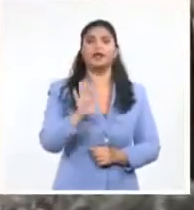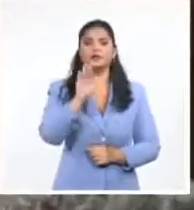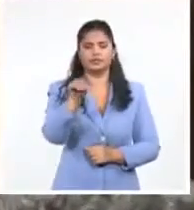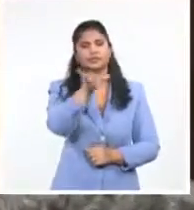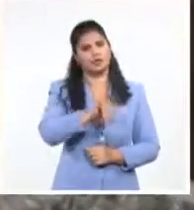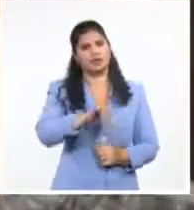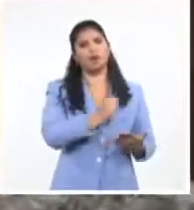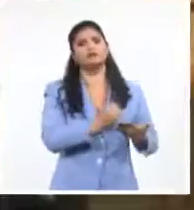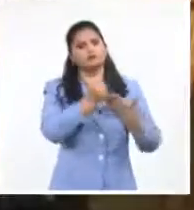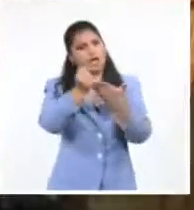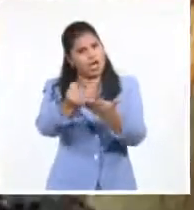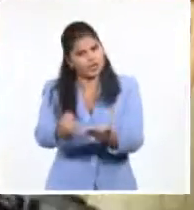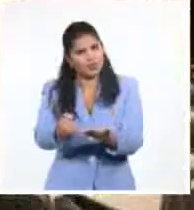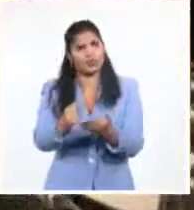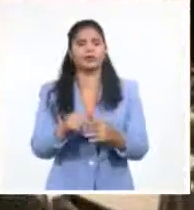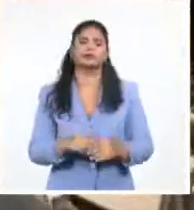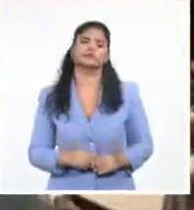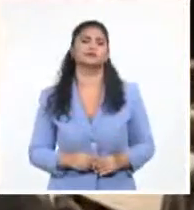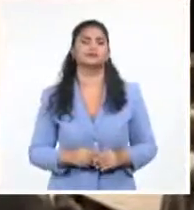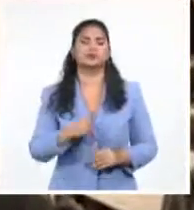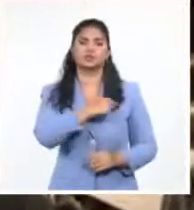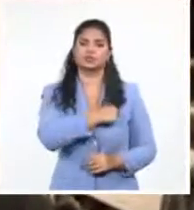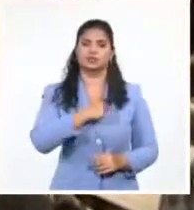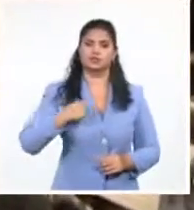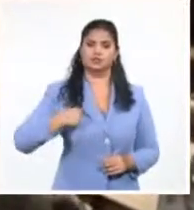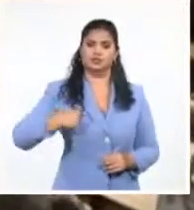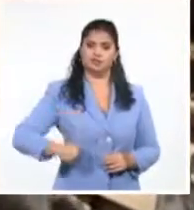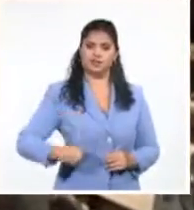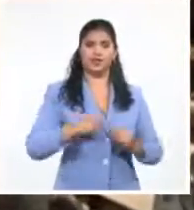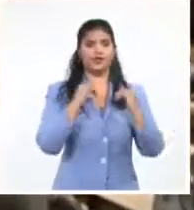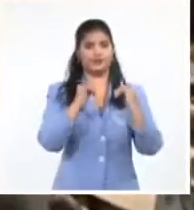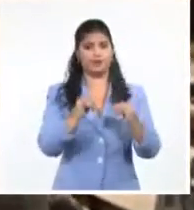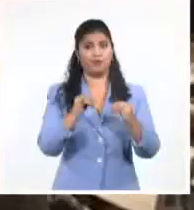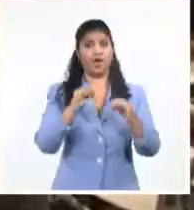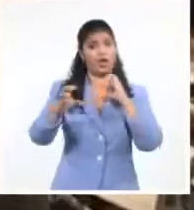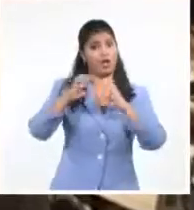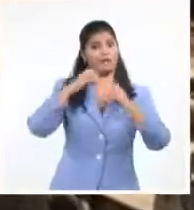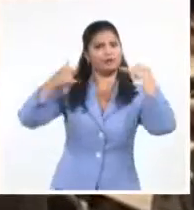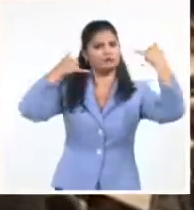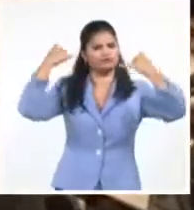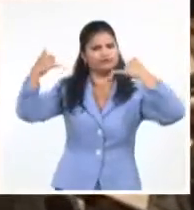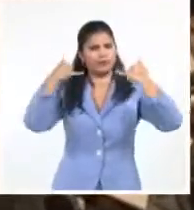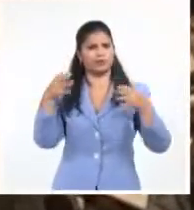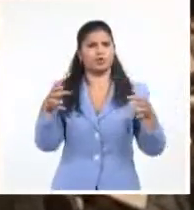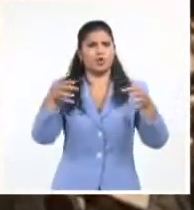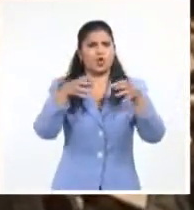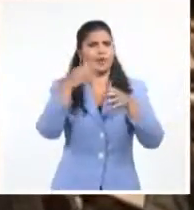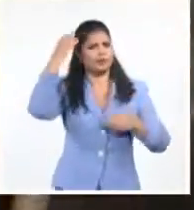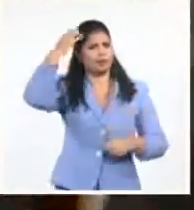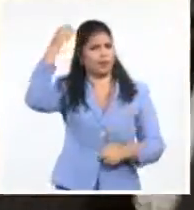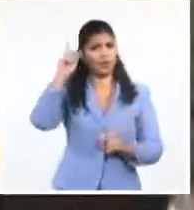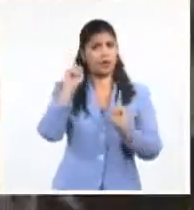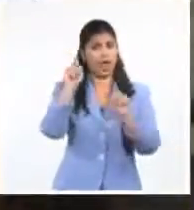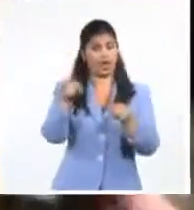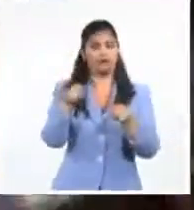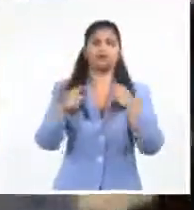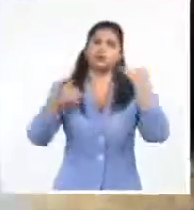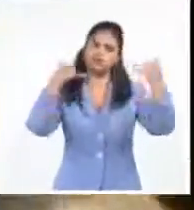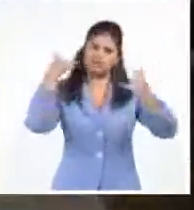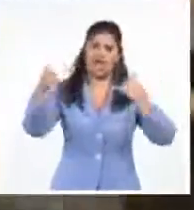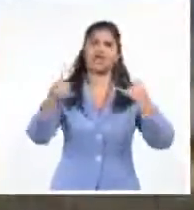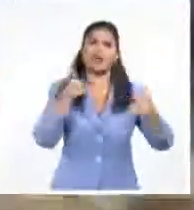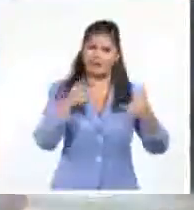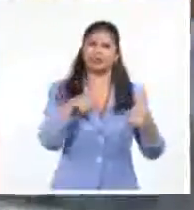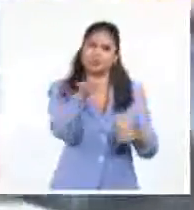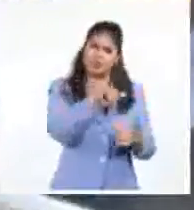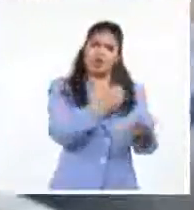primeros auxilios también. Asimismo, China informó que se encuentra en comunicación con los departamentos gubernamentales pertinentes de ambos países